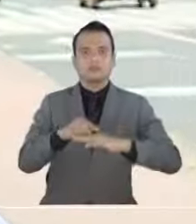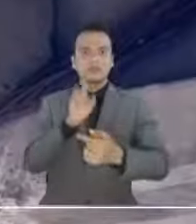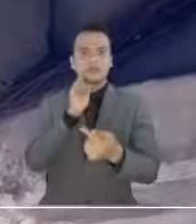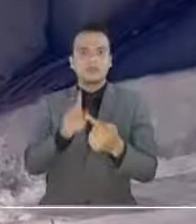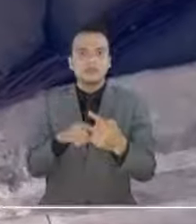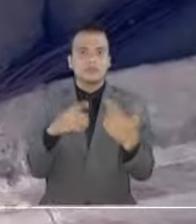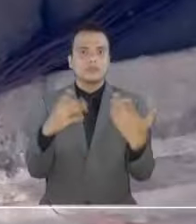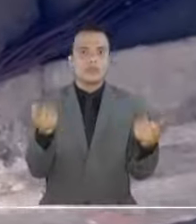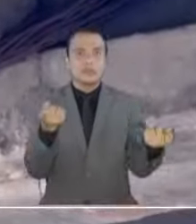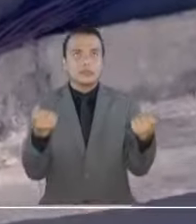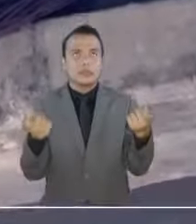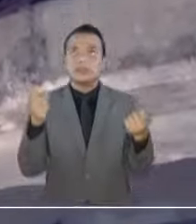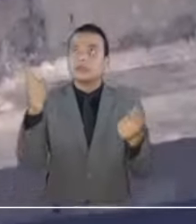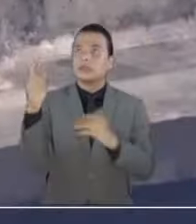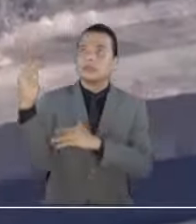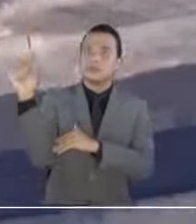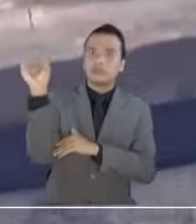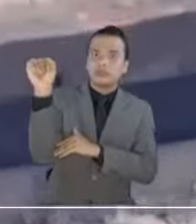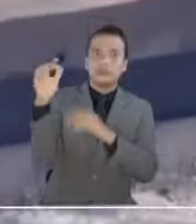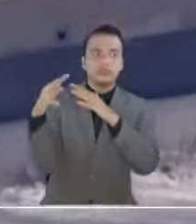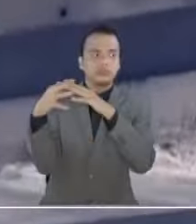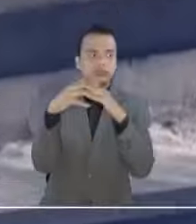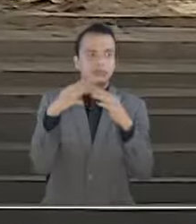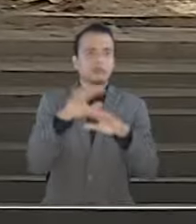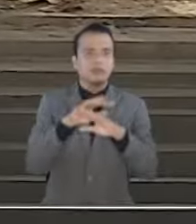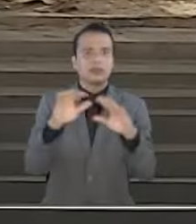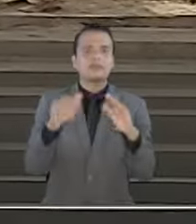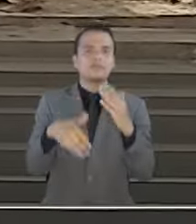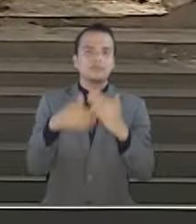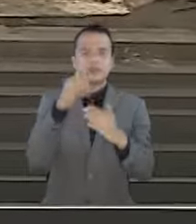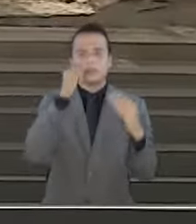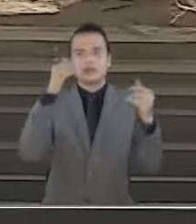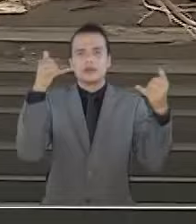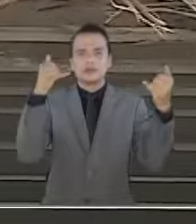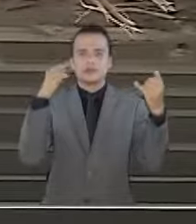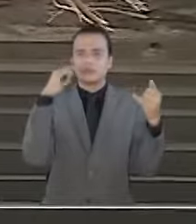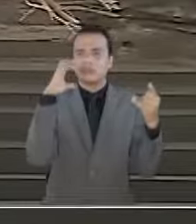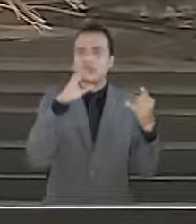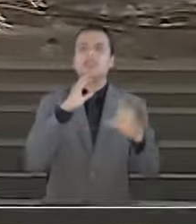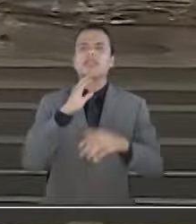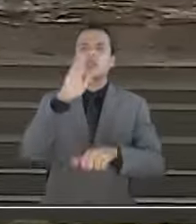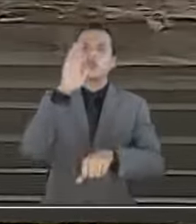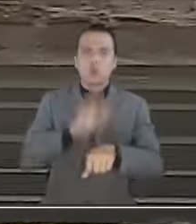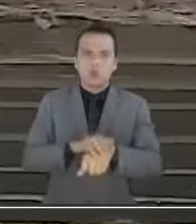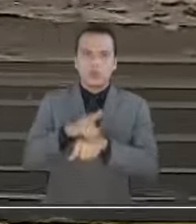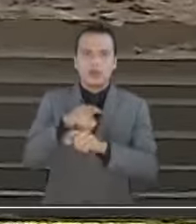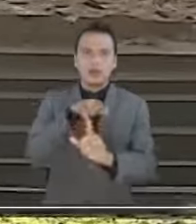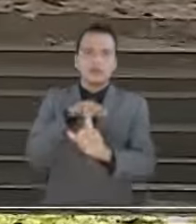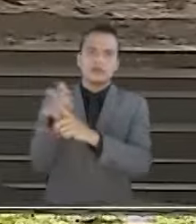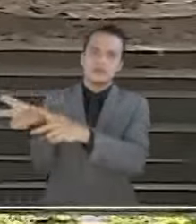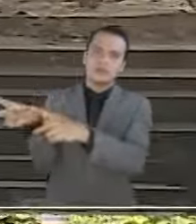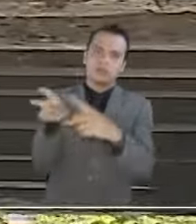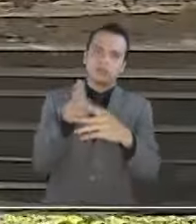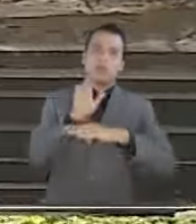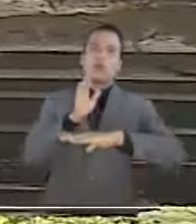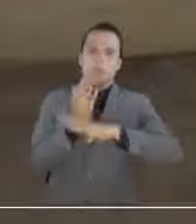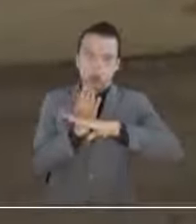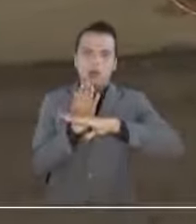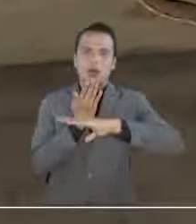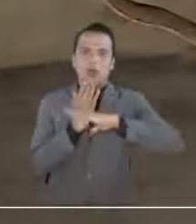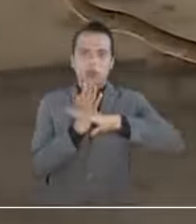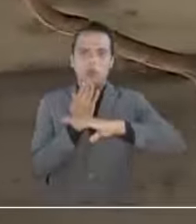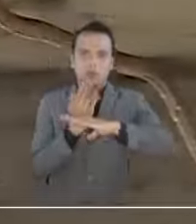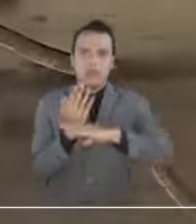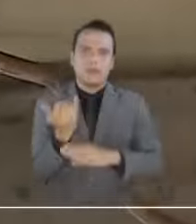instalar también una cámara de videovigilancia que nos permita identificar aquellos vehículos que a la madrugada están haciendo caso omiso de esta